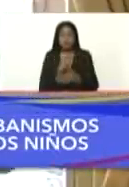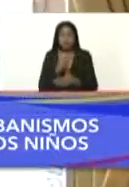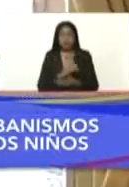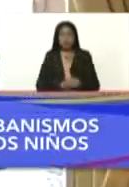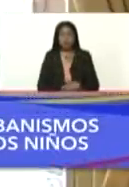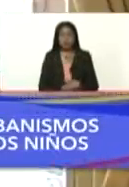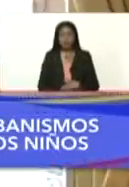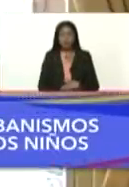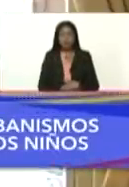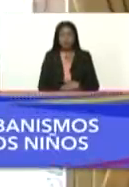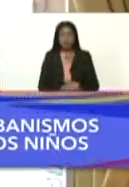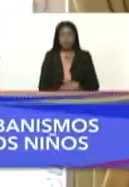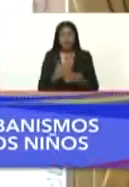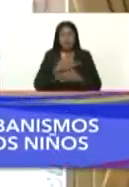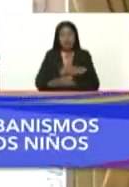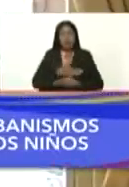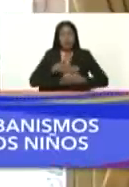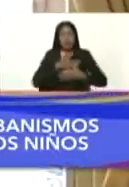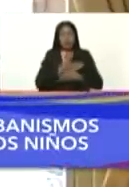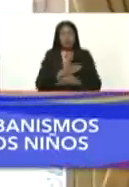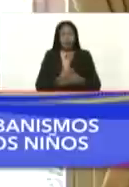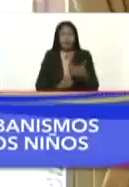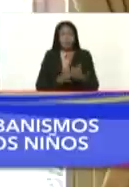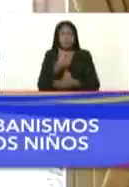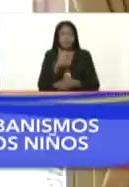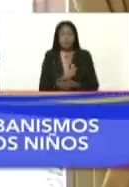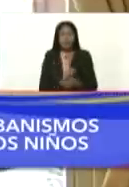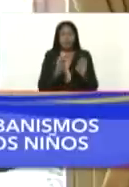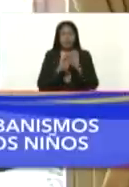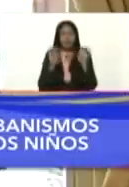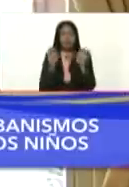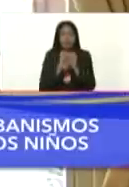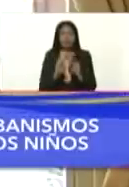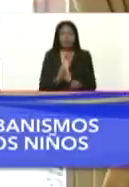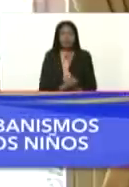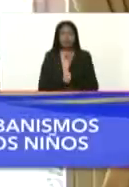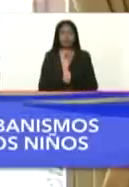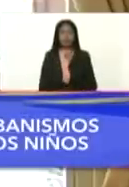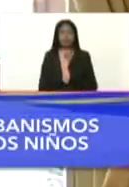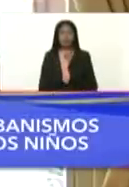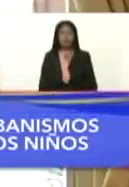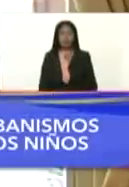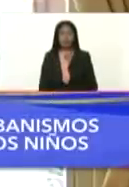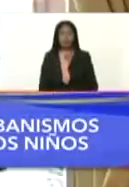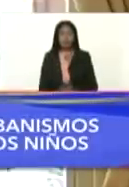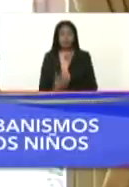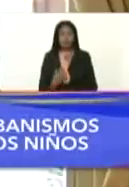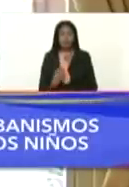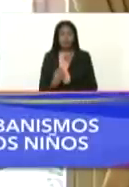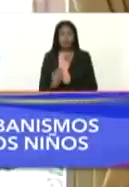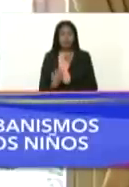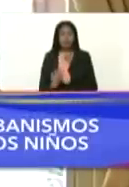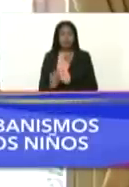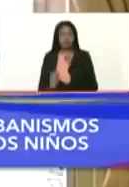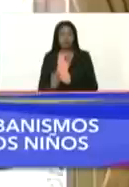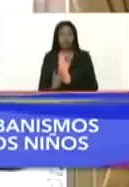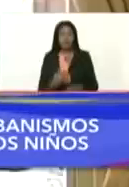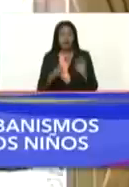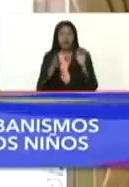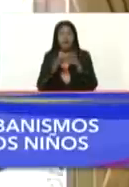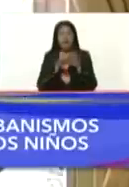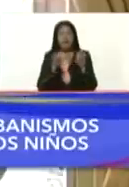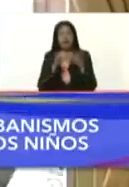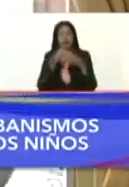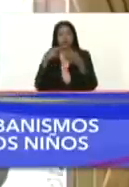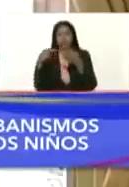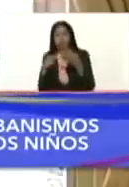aumentar la calidad de la educación aumentar las sillas las mesas los pupitres